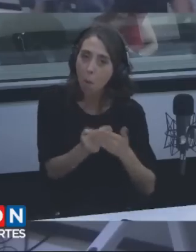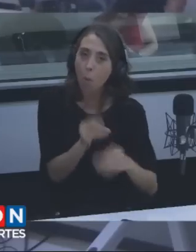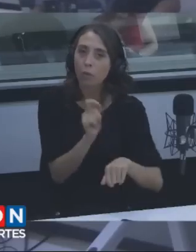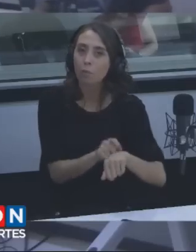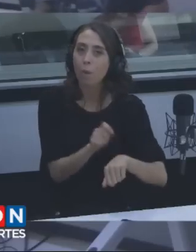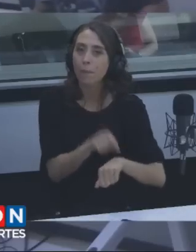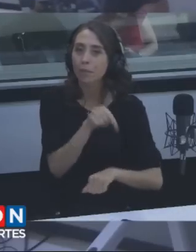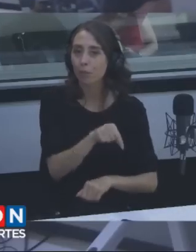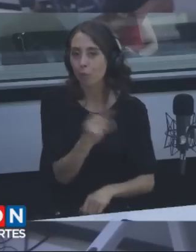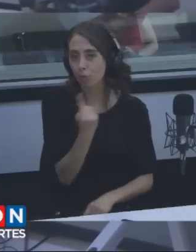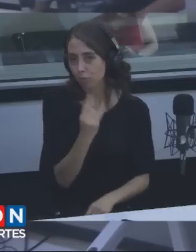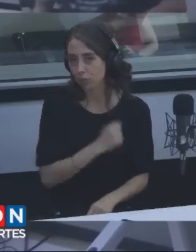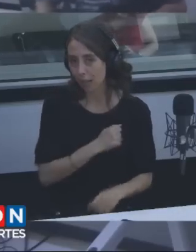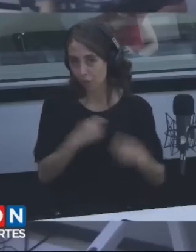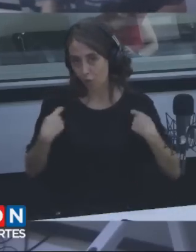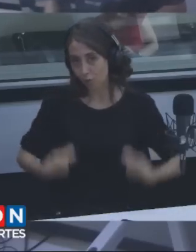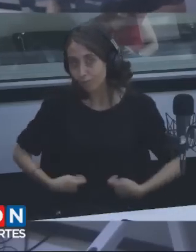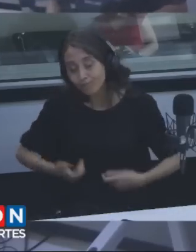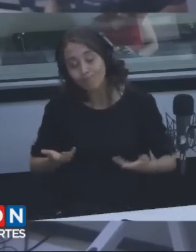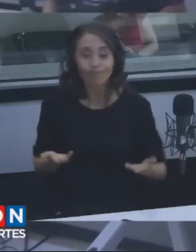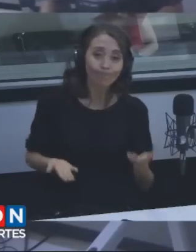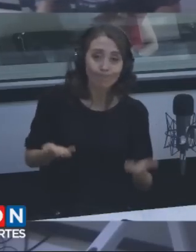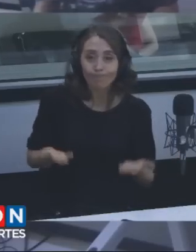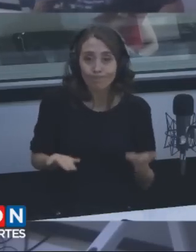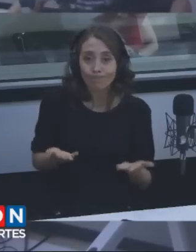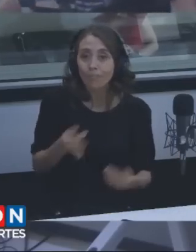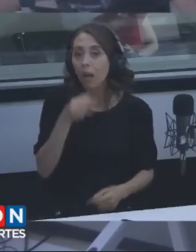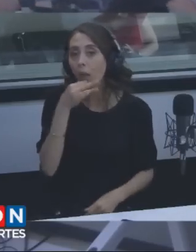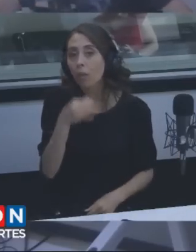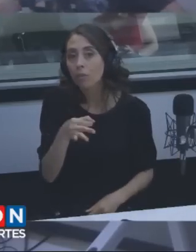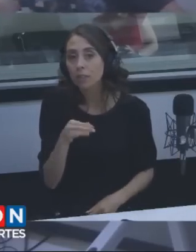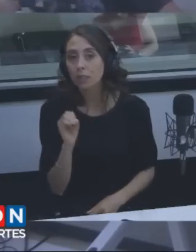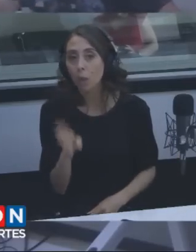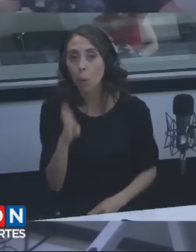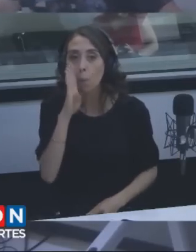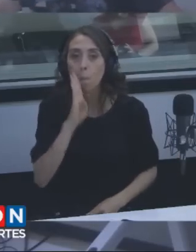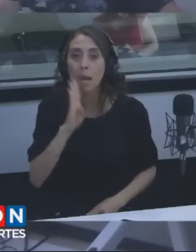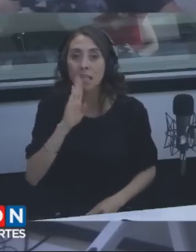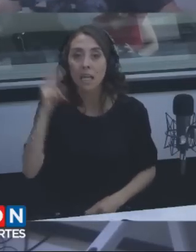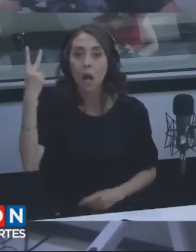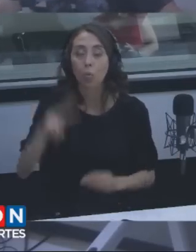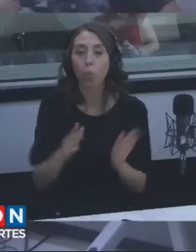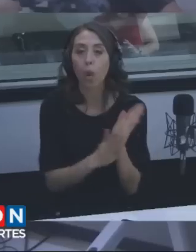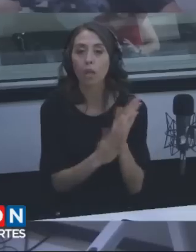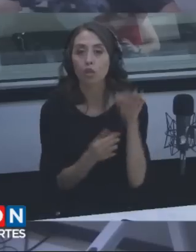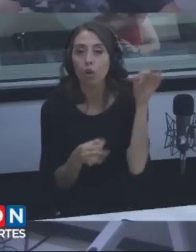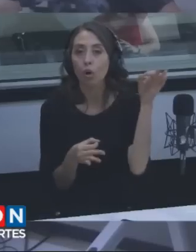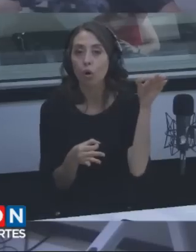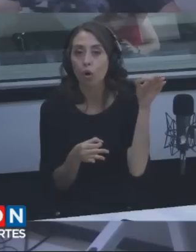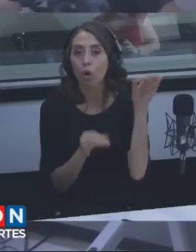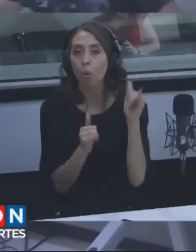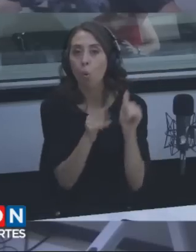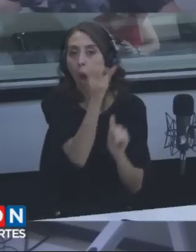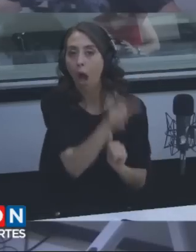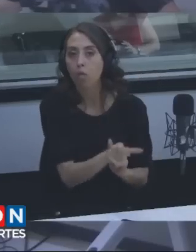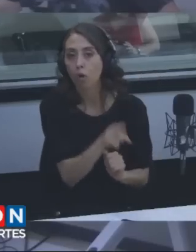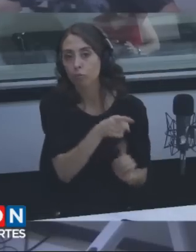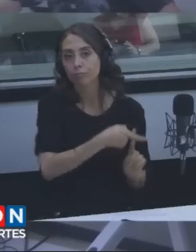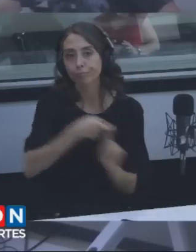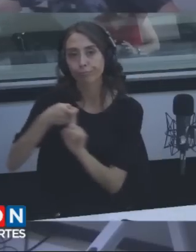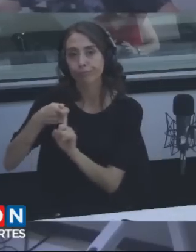minutos acá en la Universidad Católica. Todo va a depender de lo que diga finalmente el club belga, que es dueño de la carta del jugador. Otro de